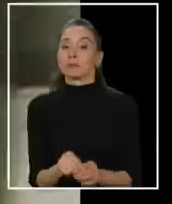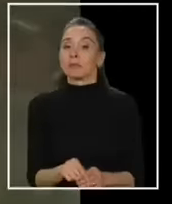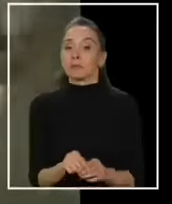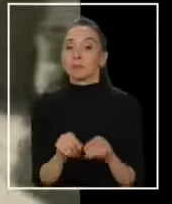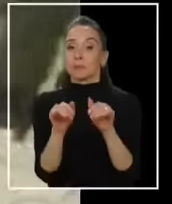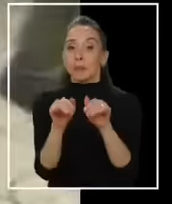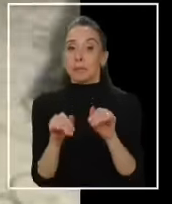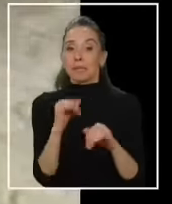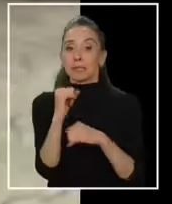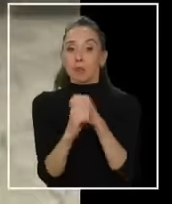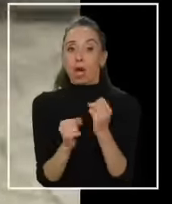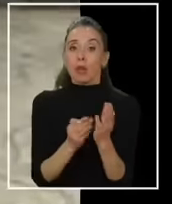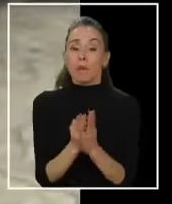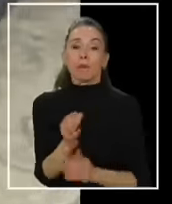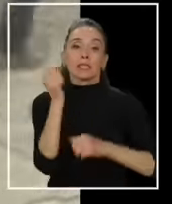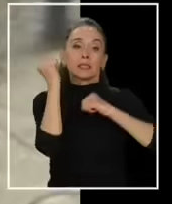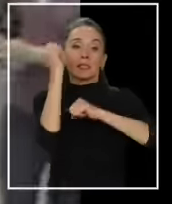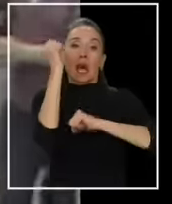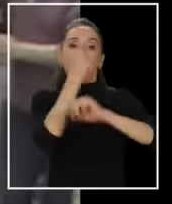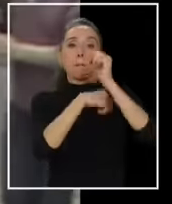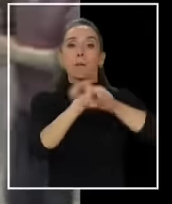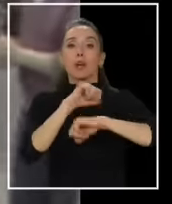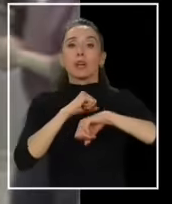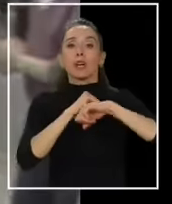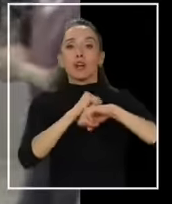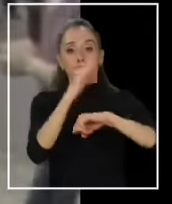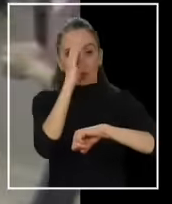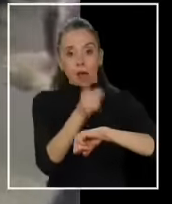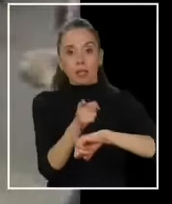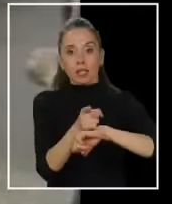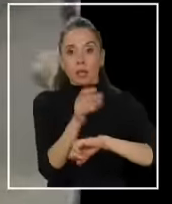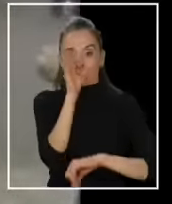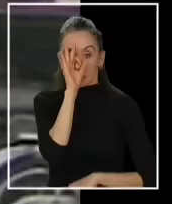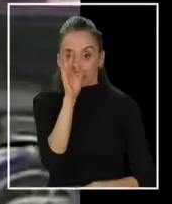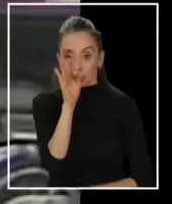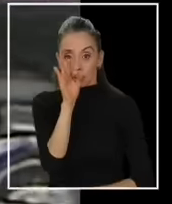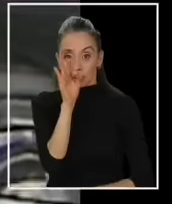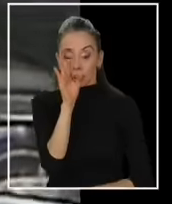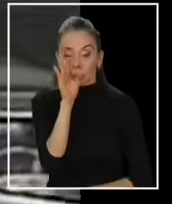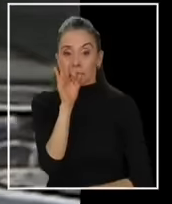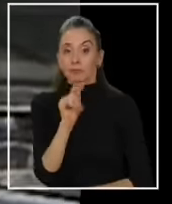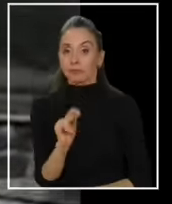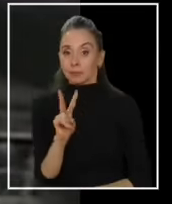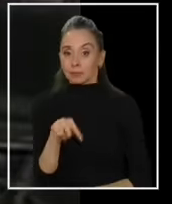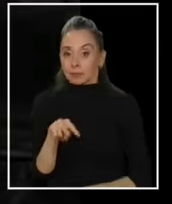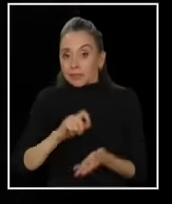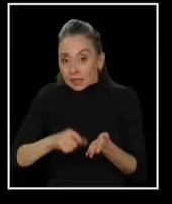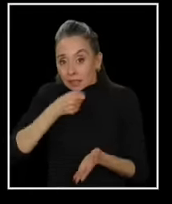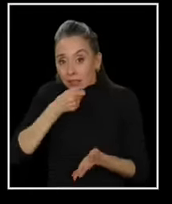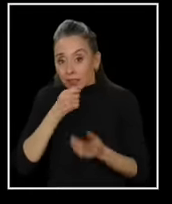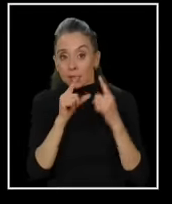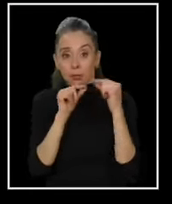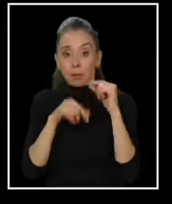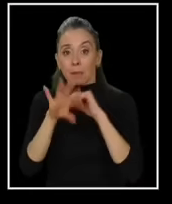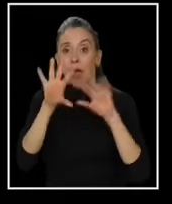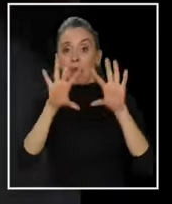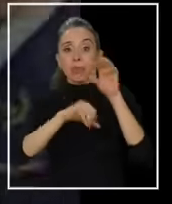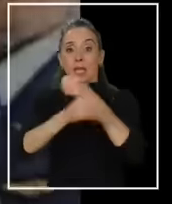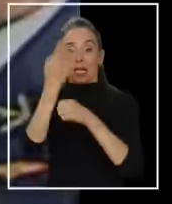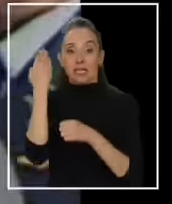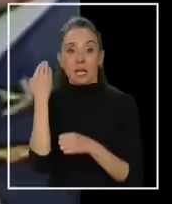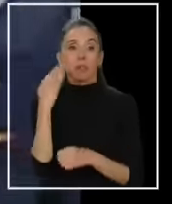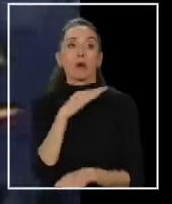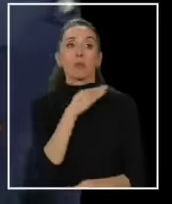Es el mismo año en que comienzan las protestas contra el dictador Augusto Pinochet. TVN entrevistó hace más de una década